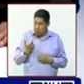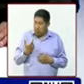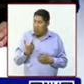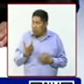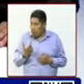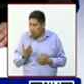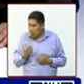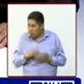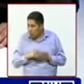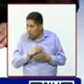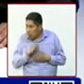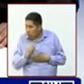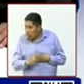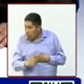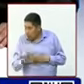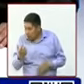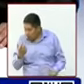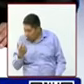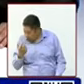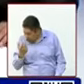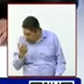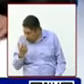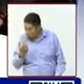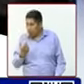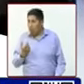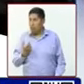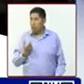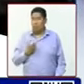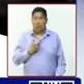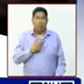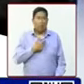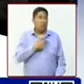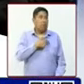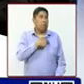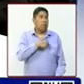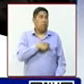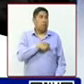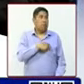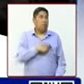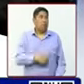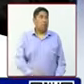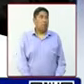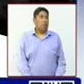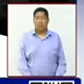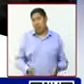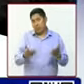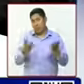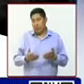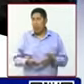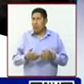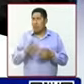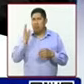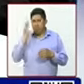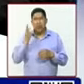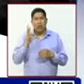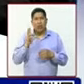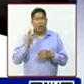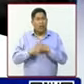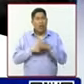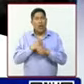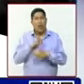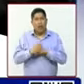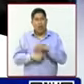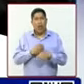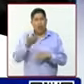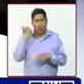marzo. Oye, yo me pongo a pensar en que no se le ha dado atención médica en el momento preciso. Te estoy hablando hace años.